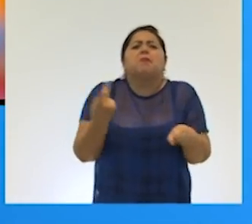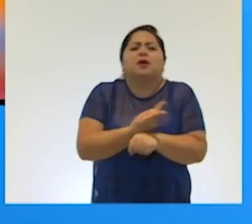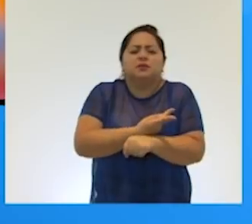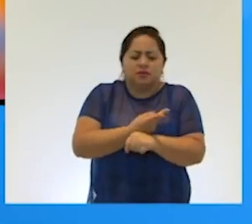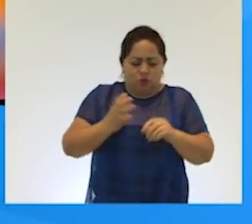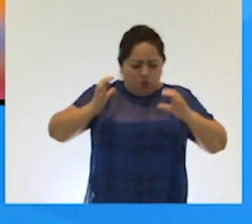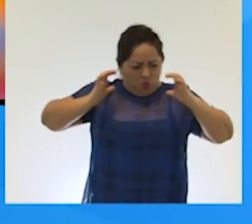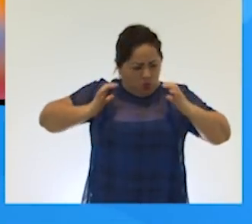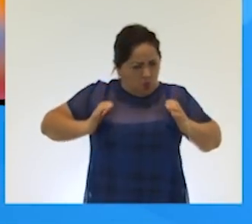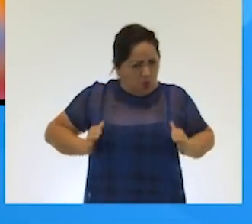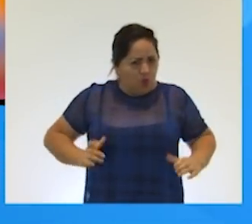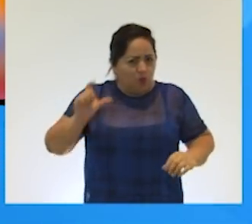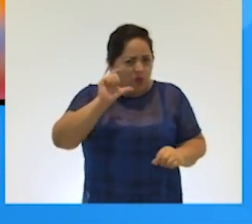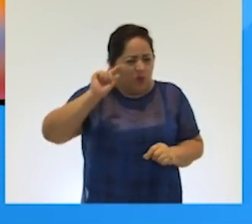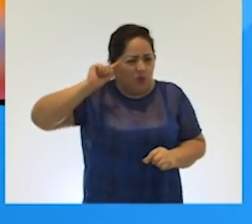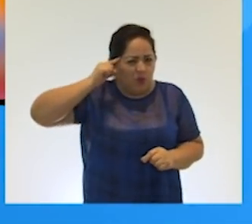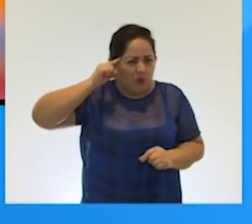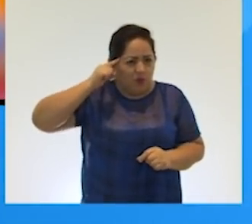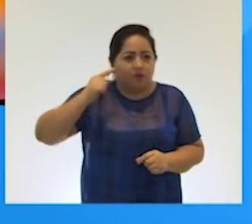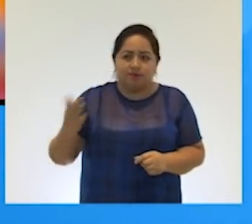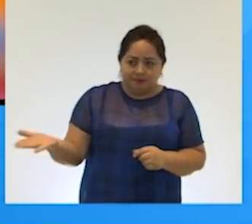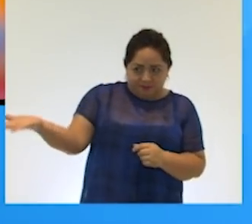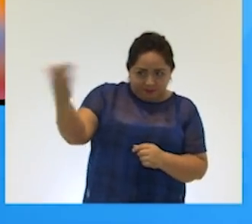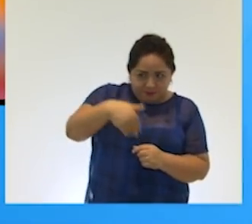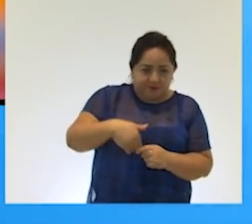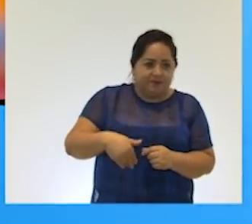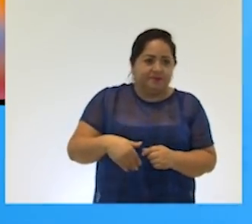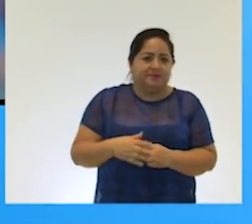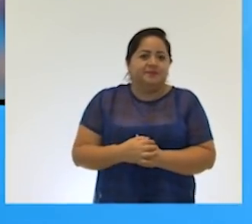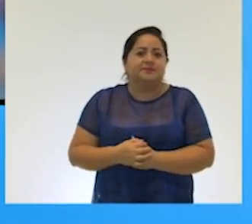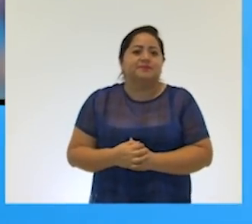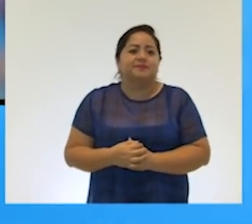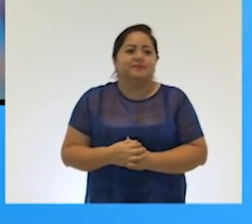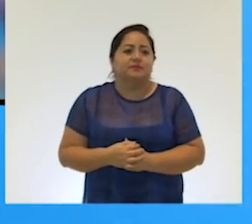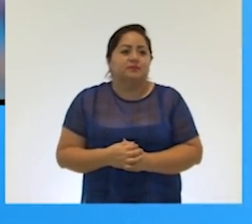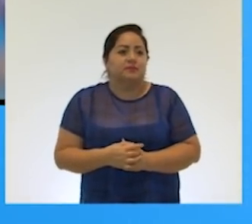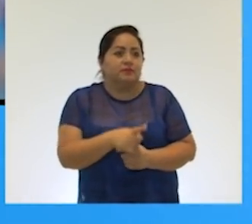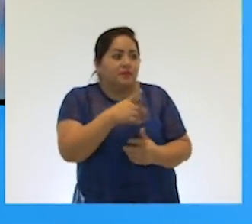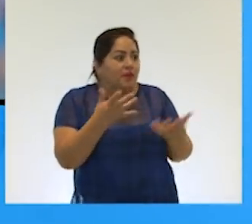cuerpo cuando nos enojamos. Pasa, por favor, mi querido Staff.